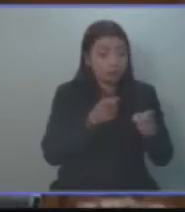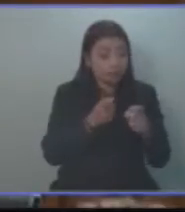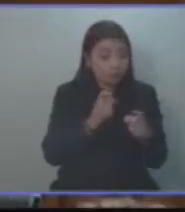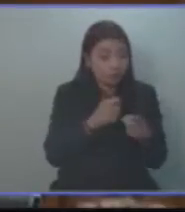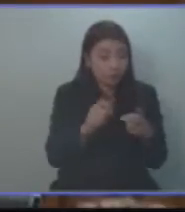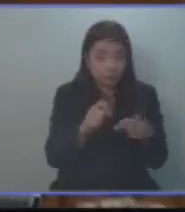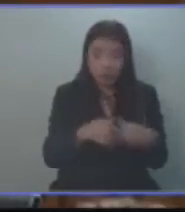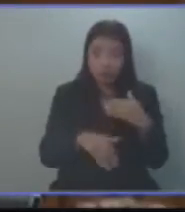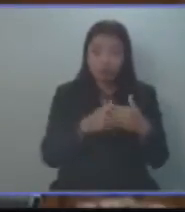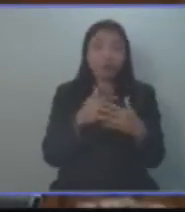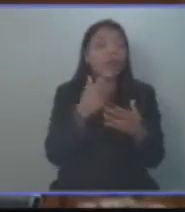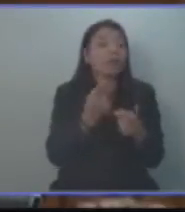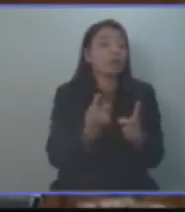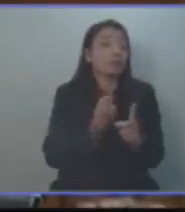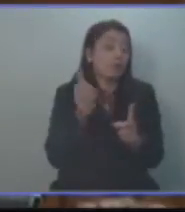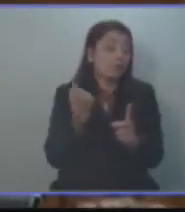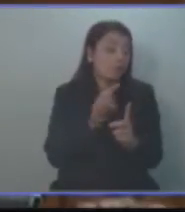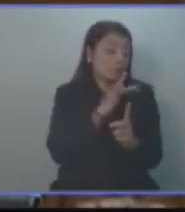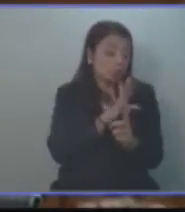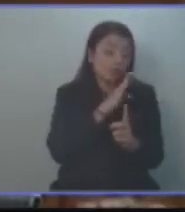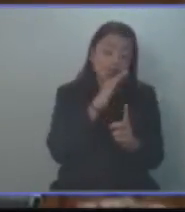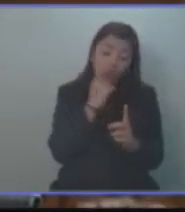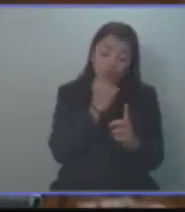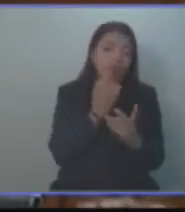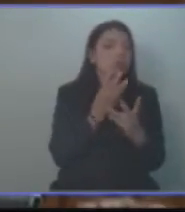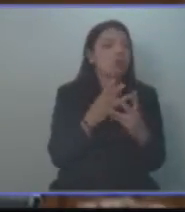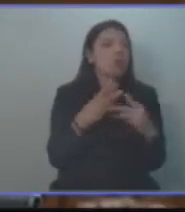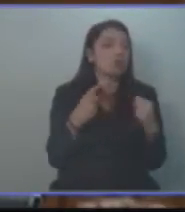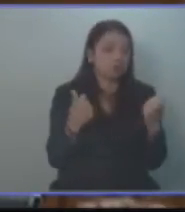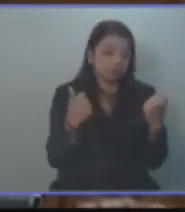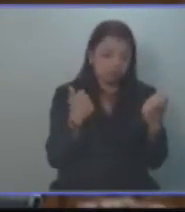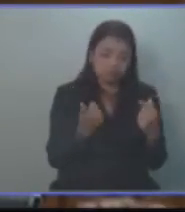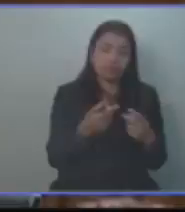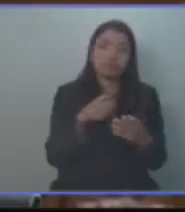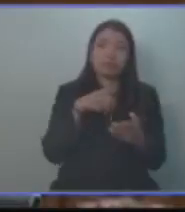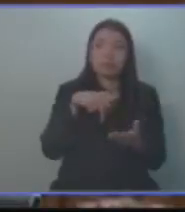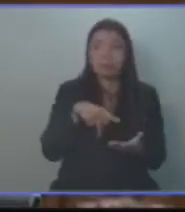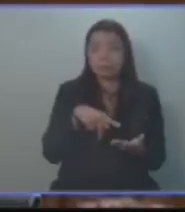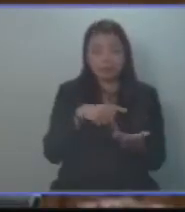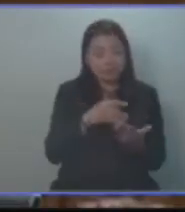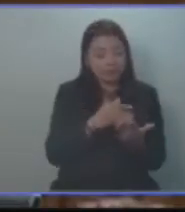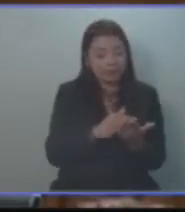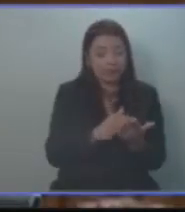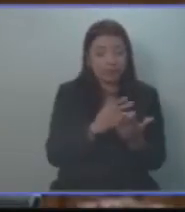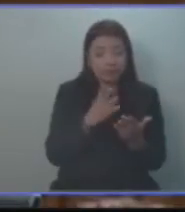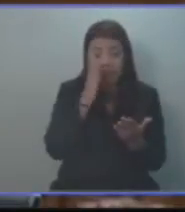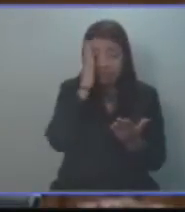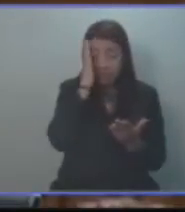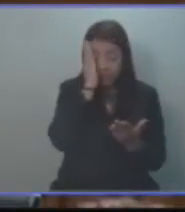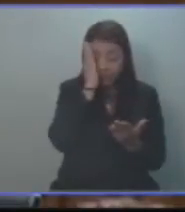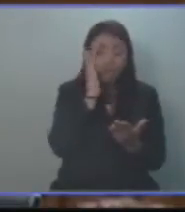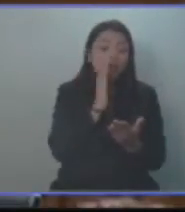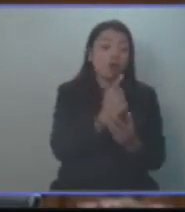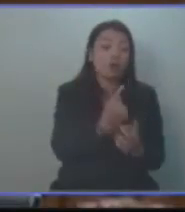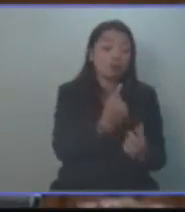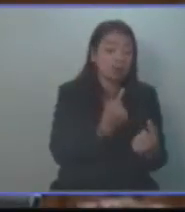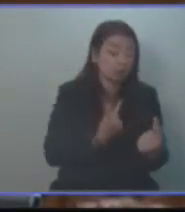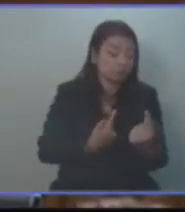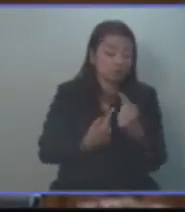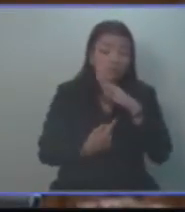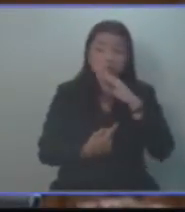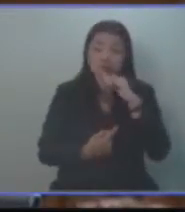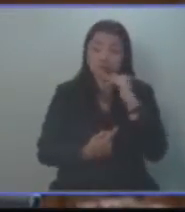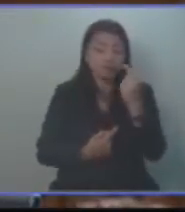y la evolución de cada paciente asignado. P, conocer el estado, evolución y resultado